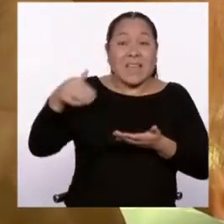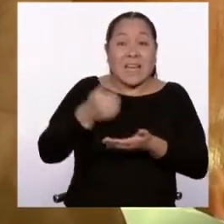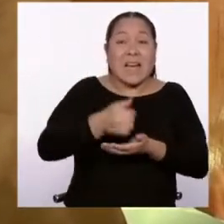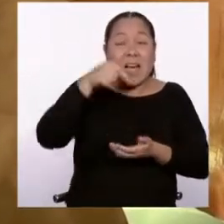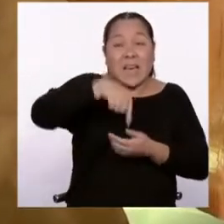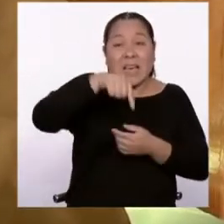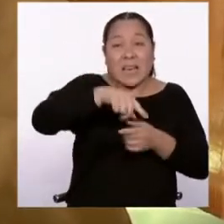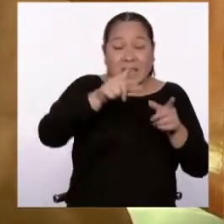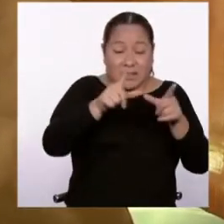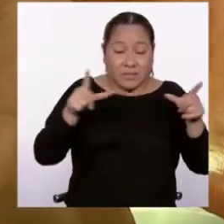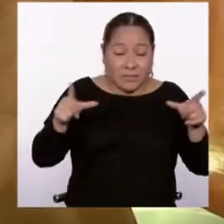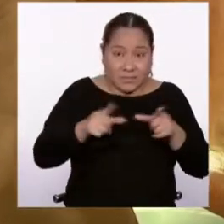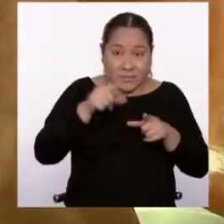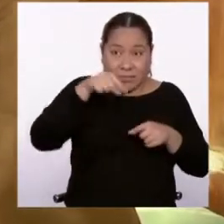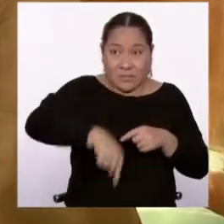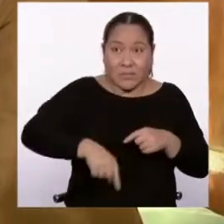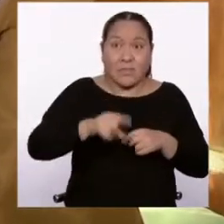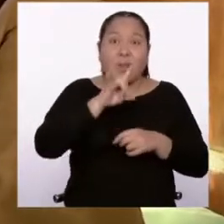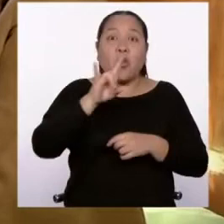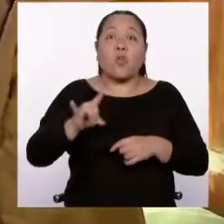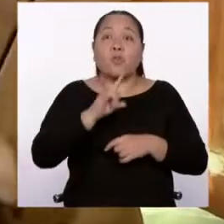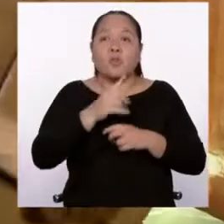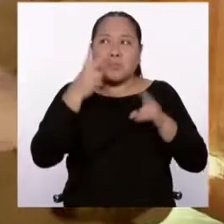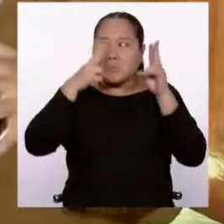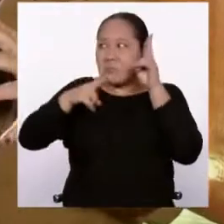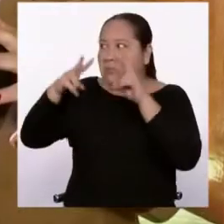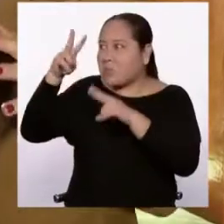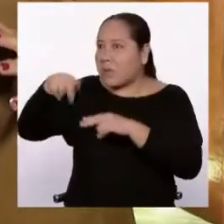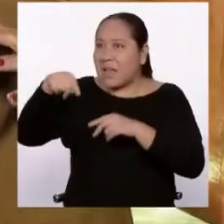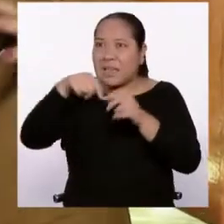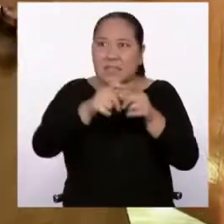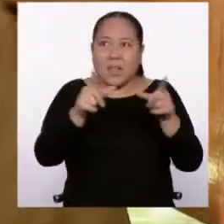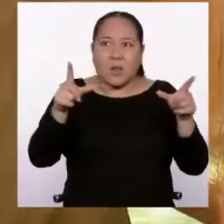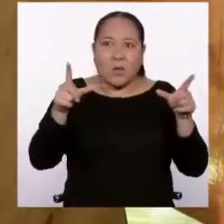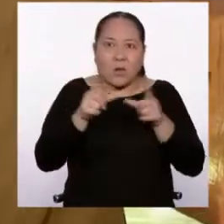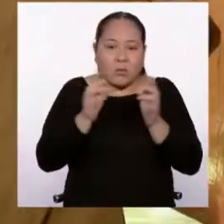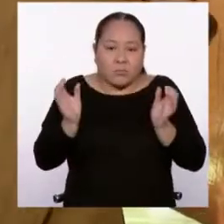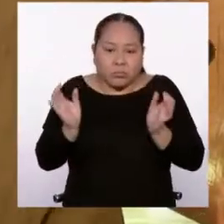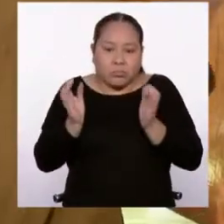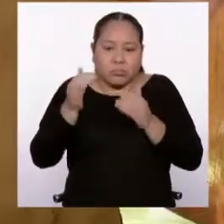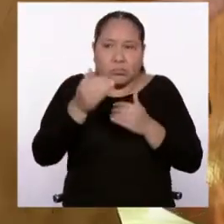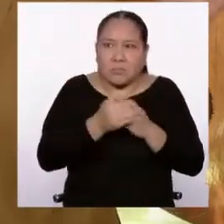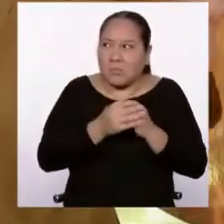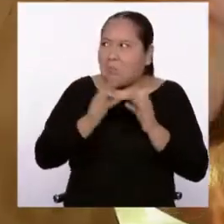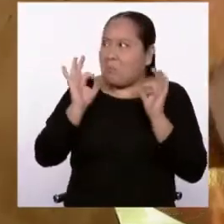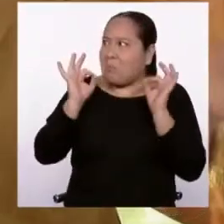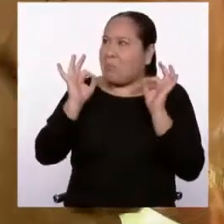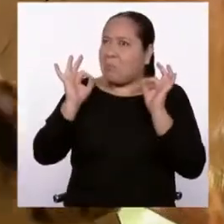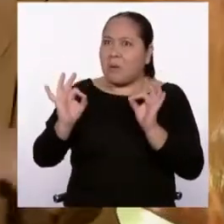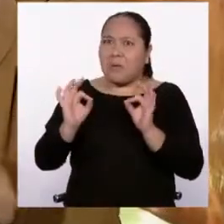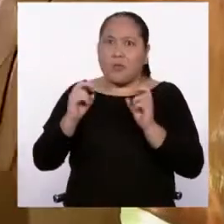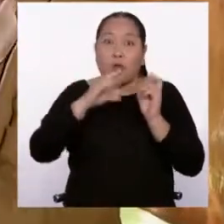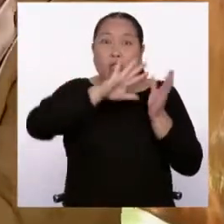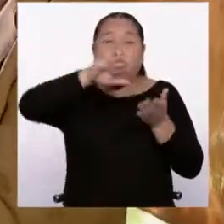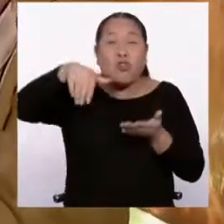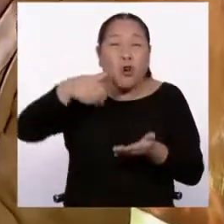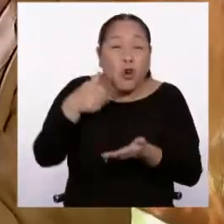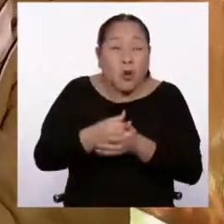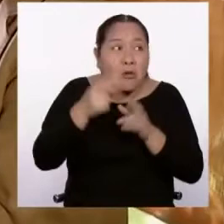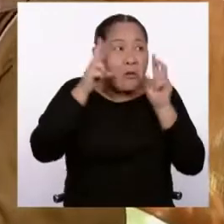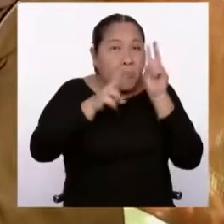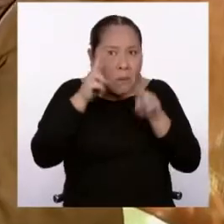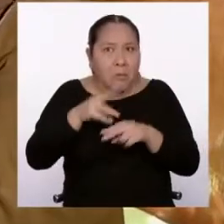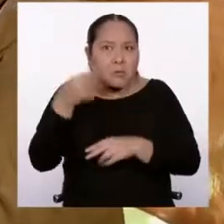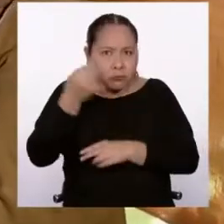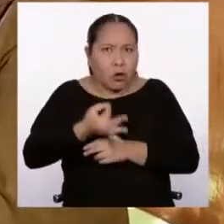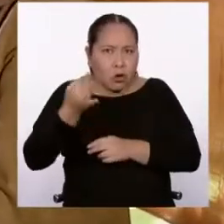a 1930. Como pueden ver, este lugar se encuentra prácticamente intacto. Todo lo que vemos aquí es original y